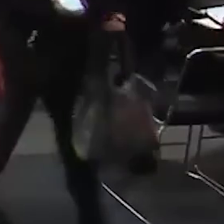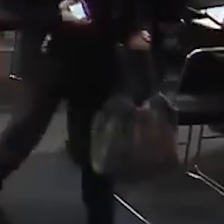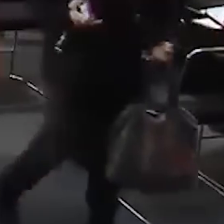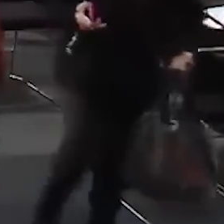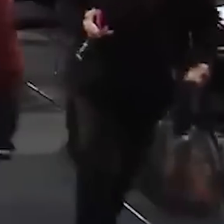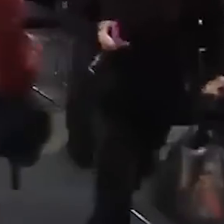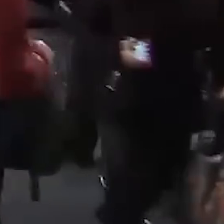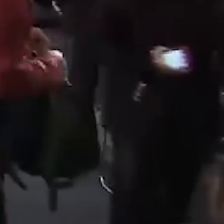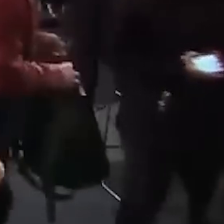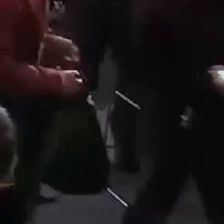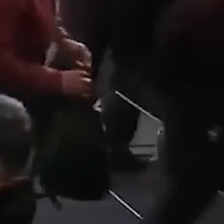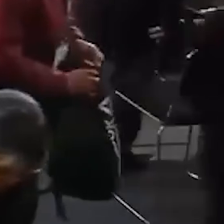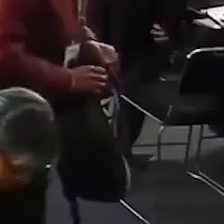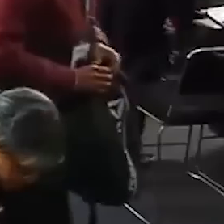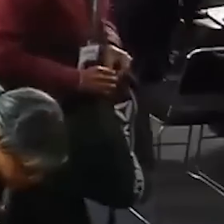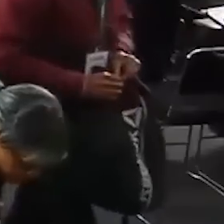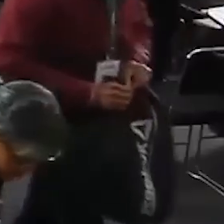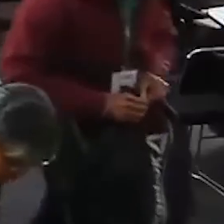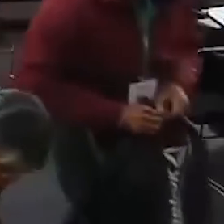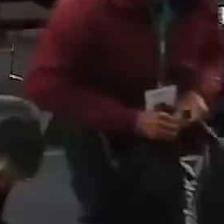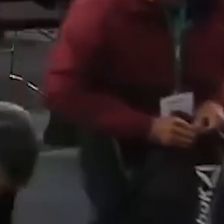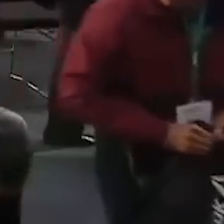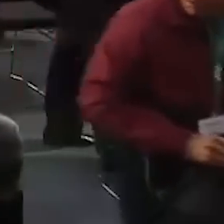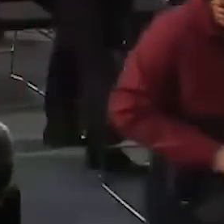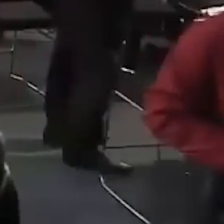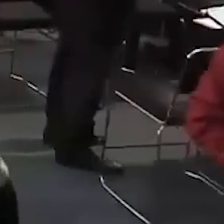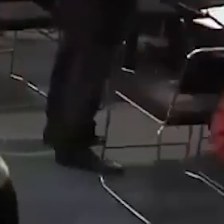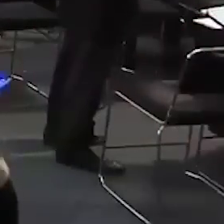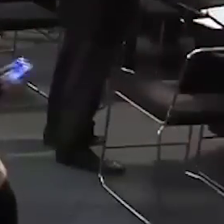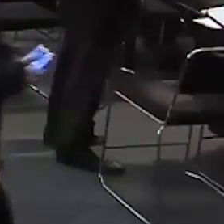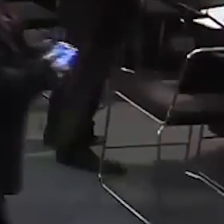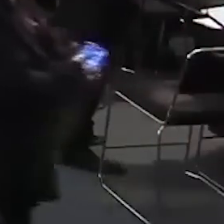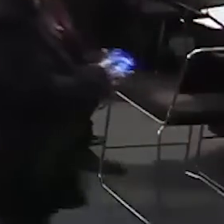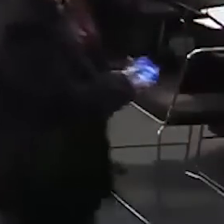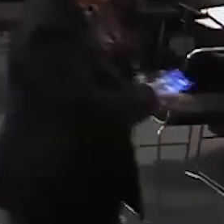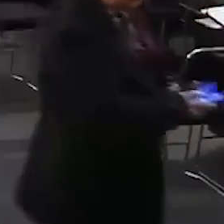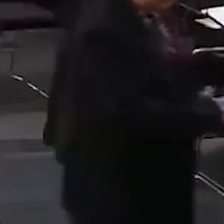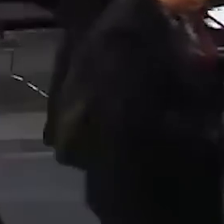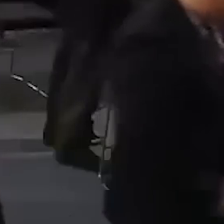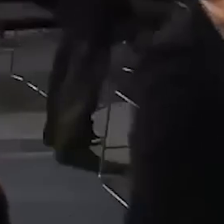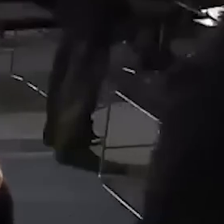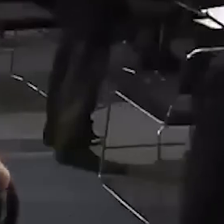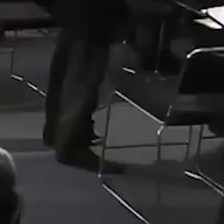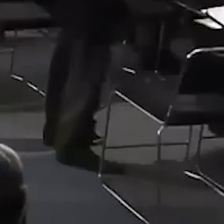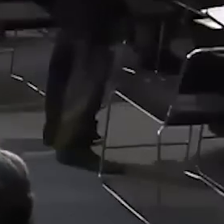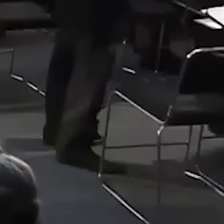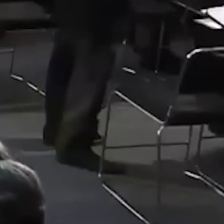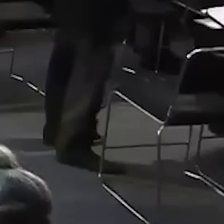Sí. Ah, bueno.